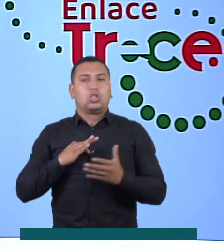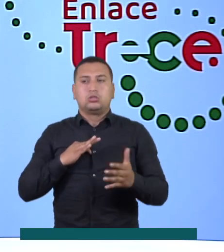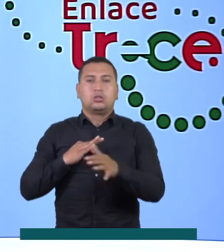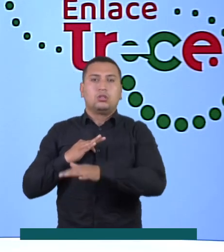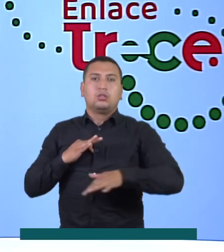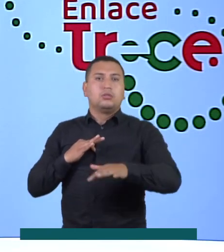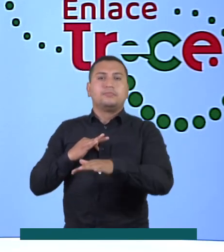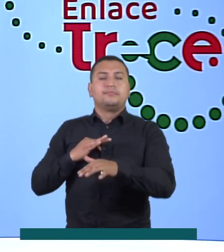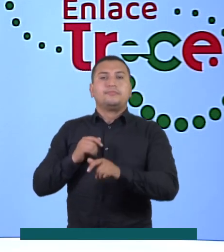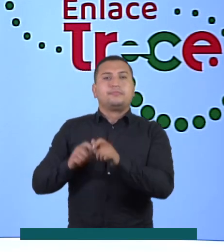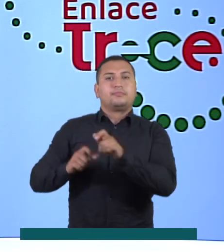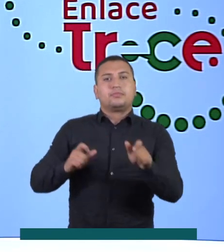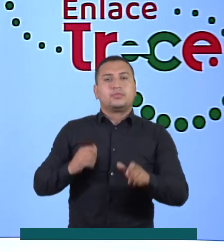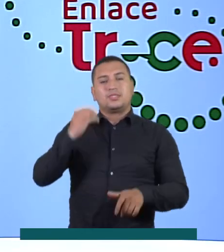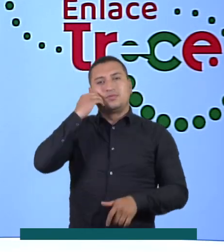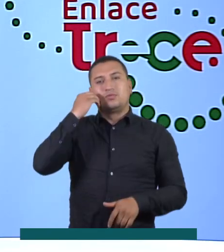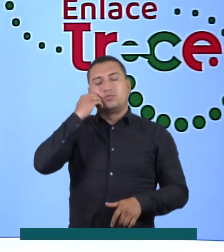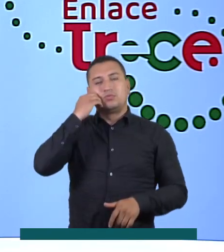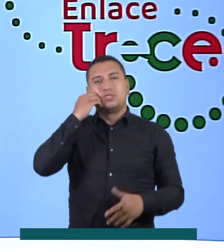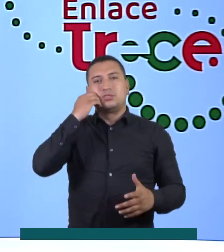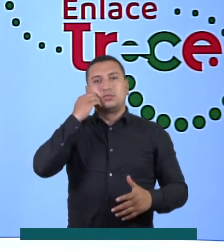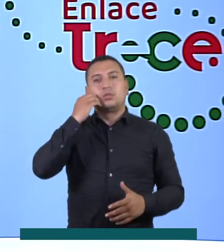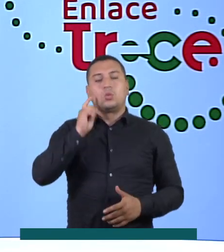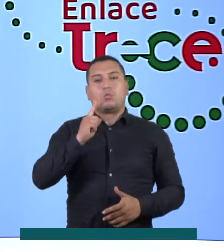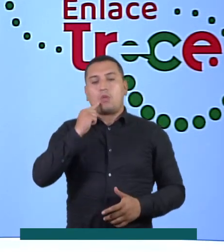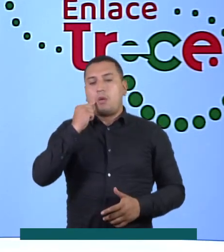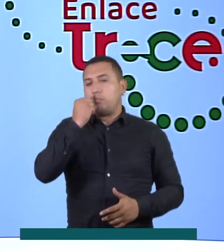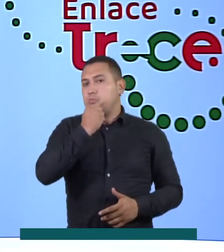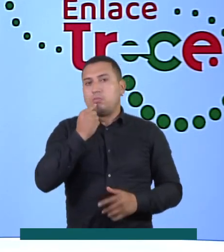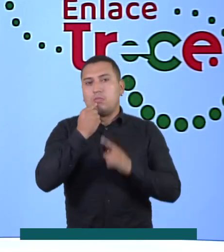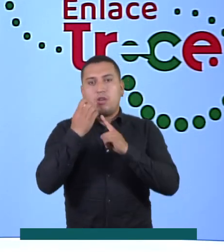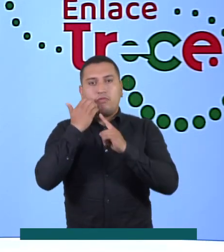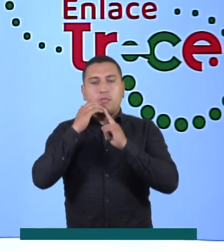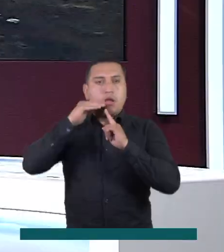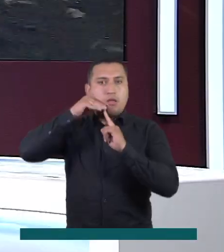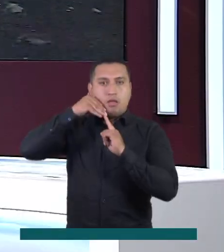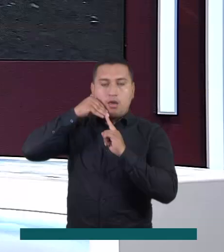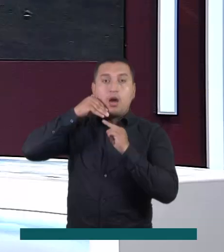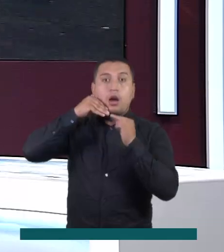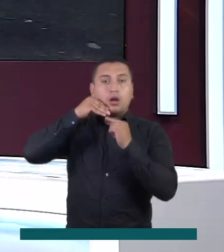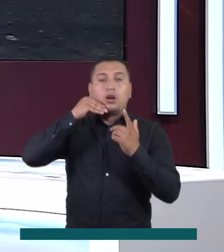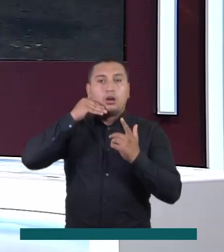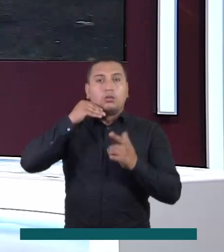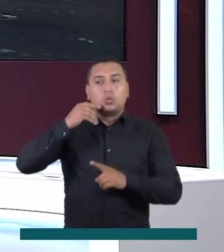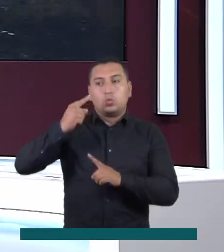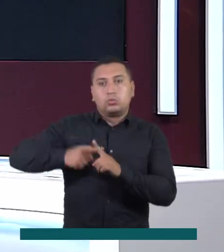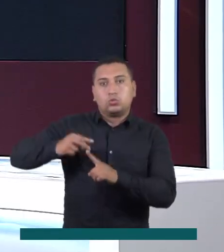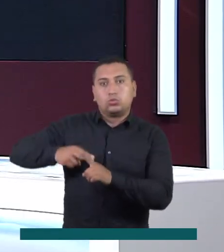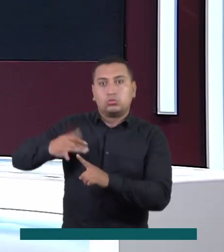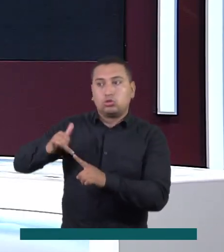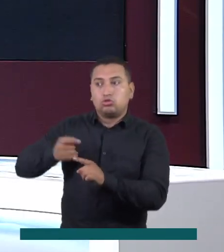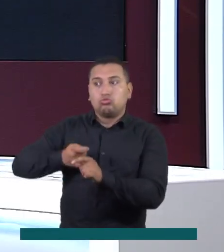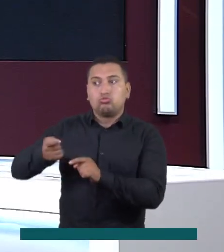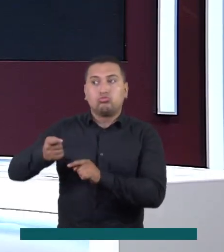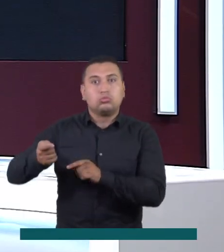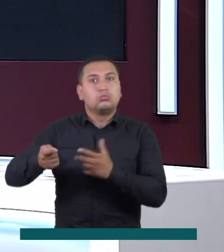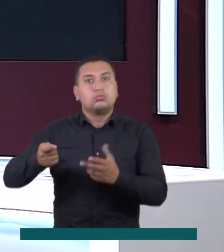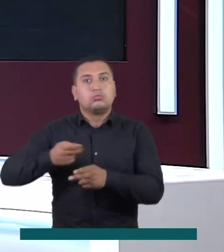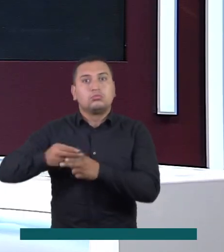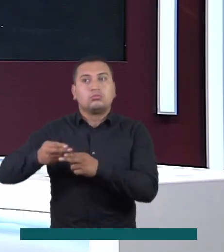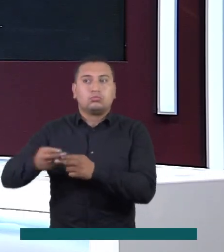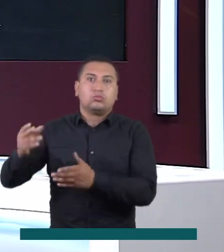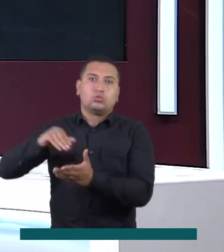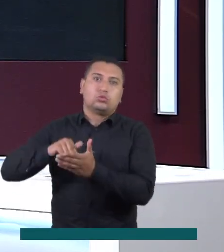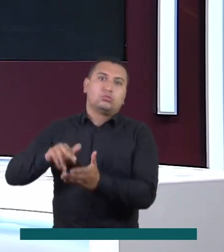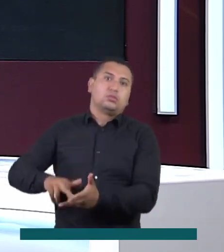y fueron pocas las personas que pudieron ser atendidas en esos meses. Pero ahora los pacientes ven más cerca la posibilidad de tener una nueva